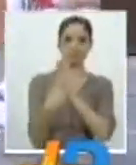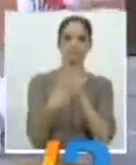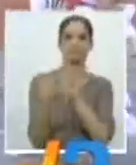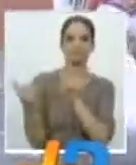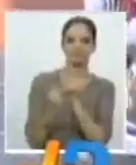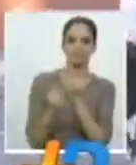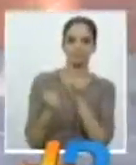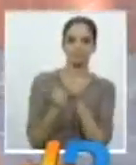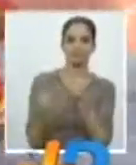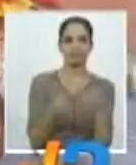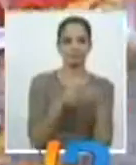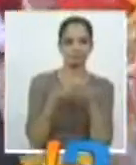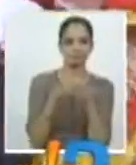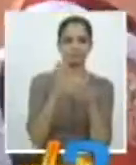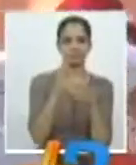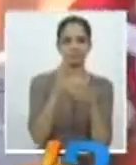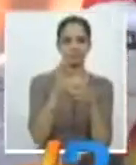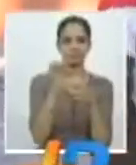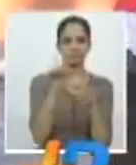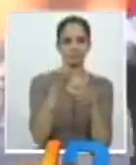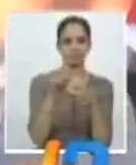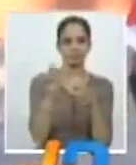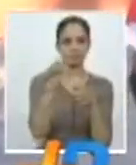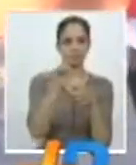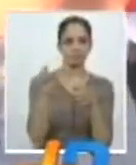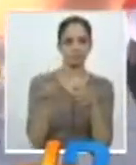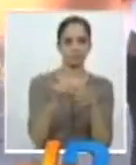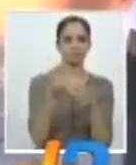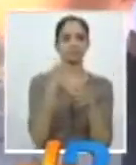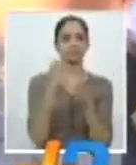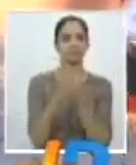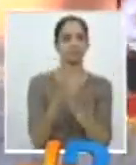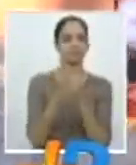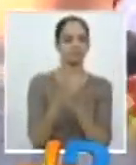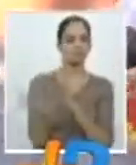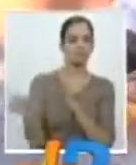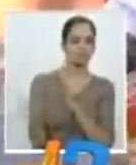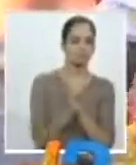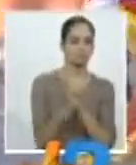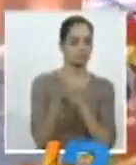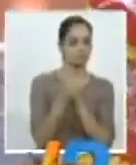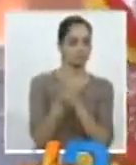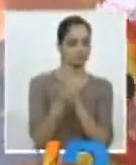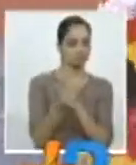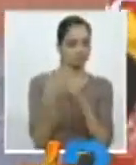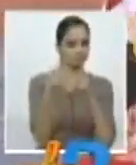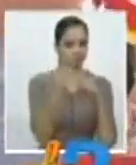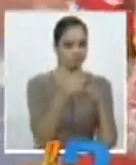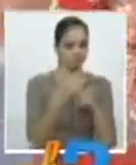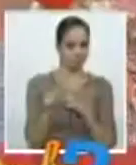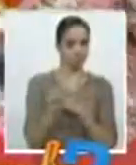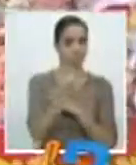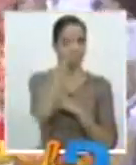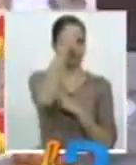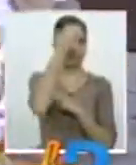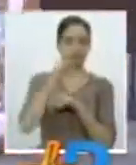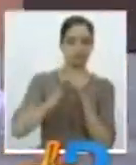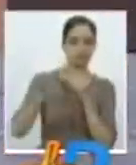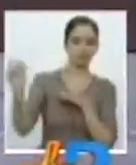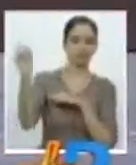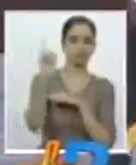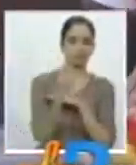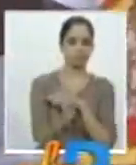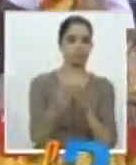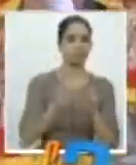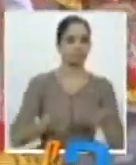acompaña el grupo Brisas del Cambis de La Plata Huila, quienes nos vienen a mostrar todo su talento y potencial como uno de los invitados especiales a